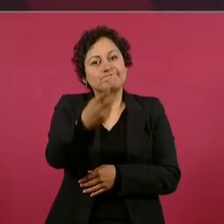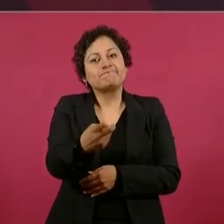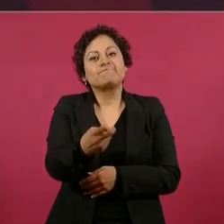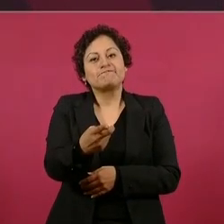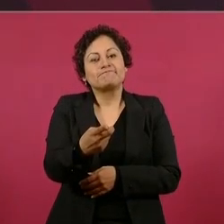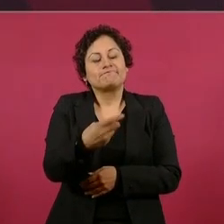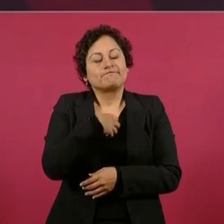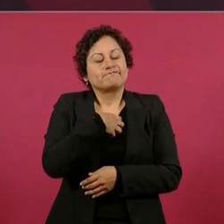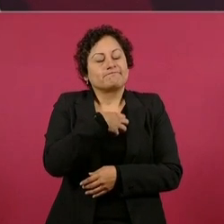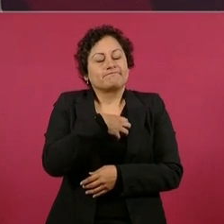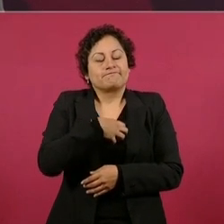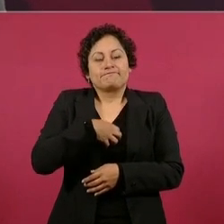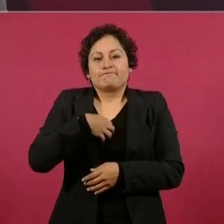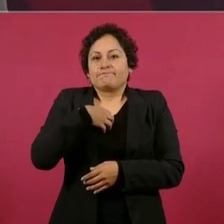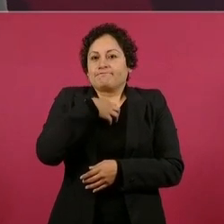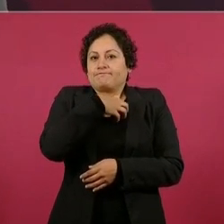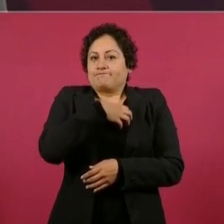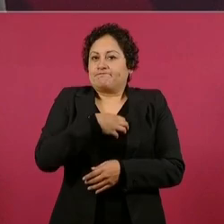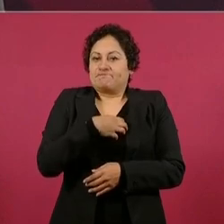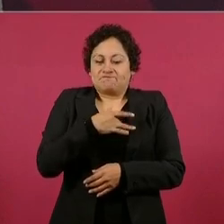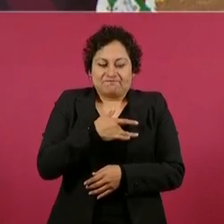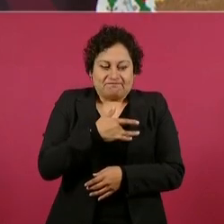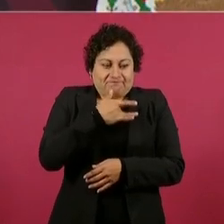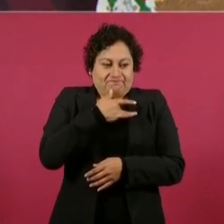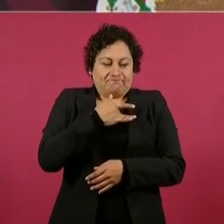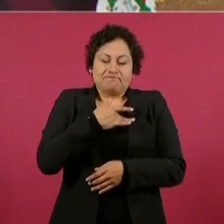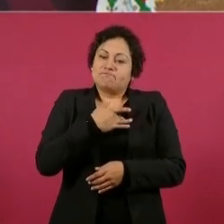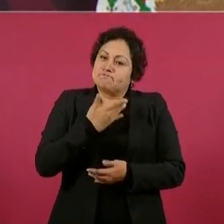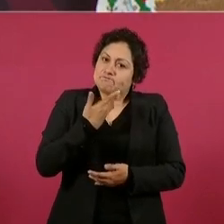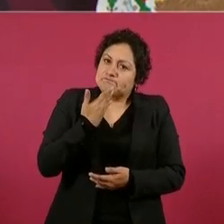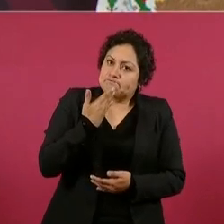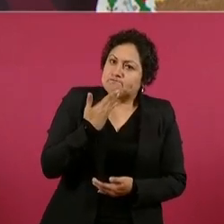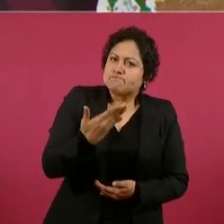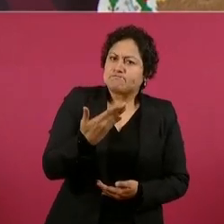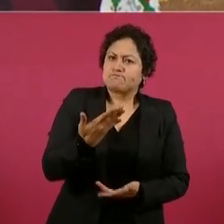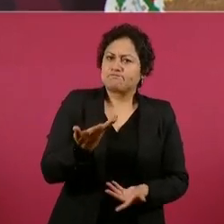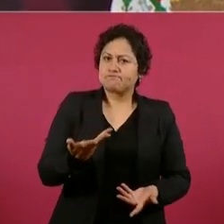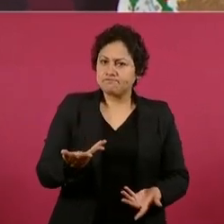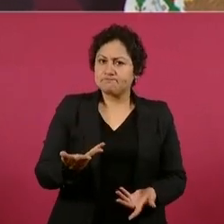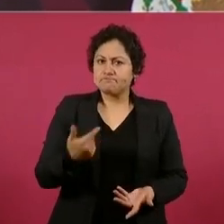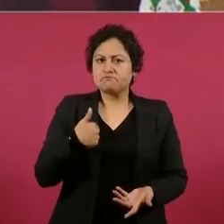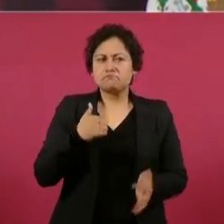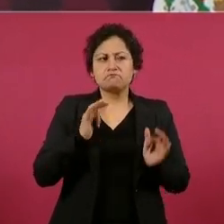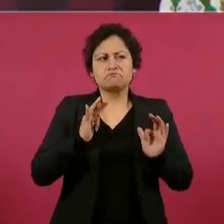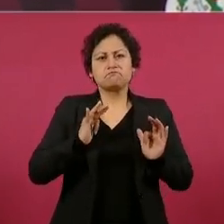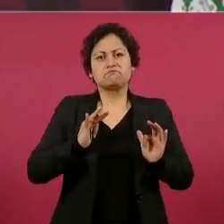muy contento, muy satisfecho, muy tranquilo.